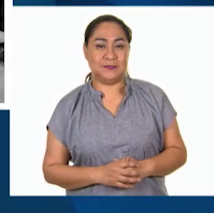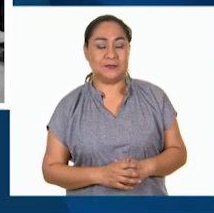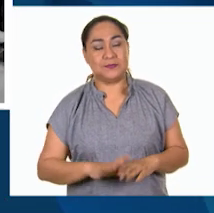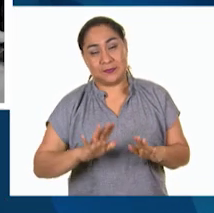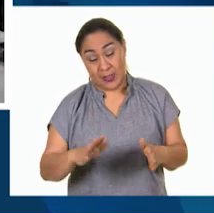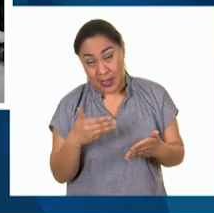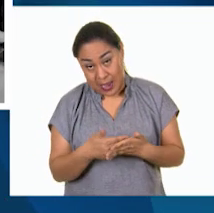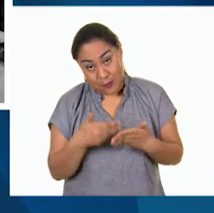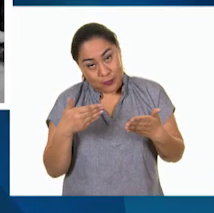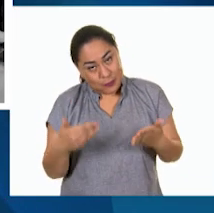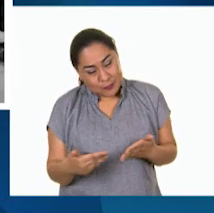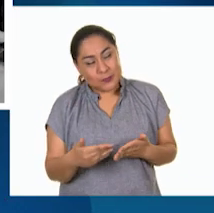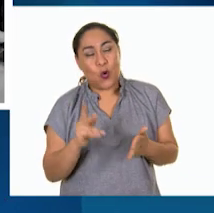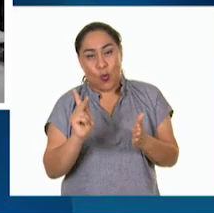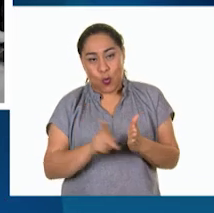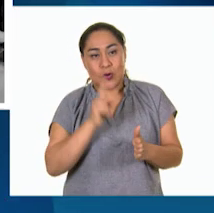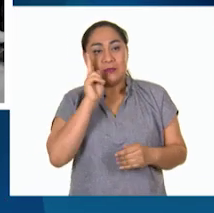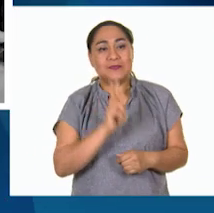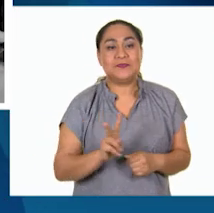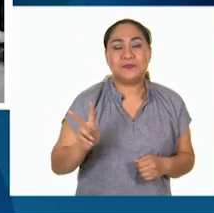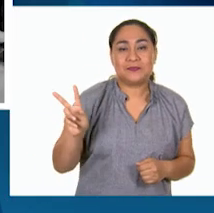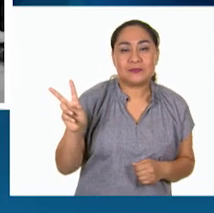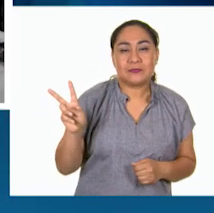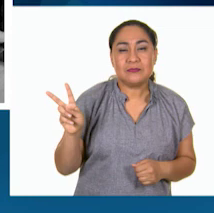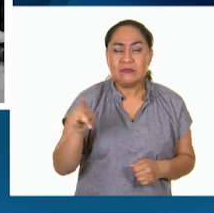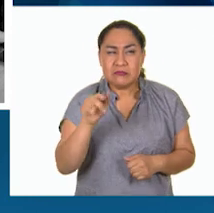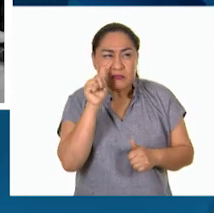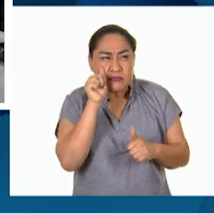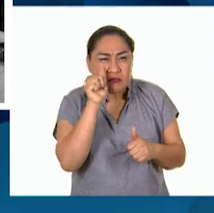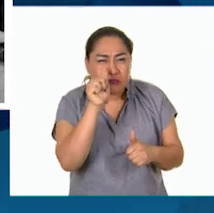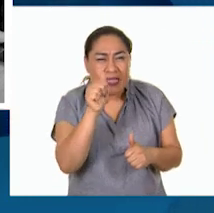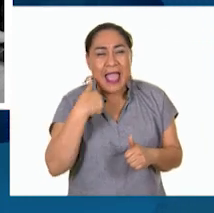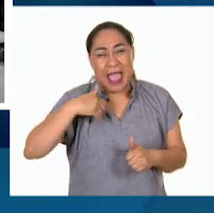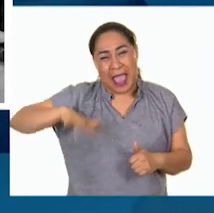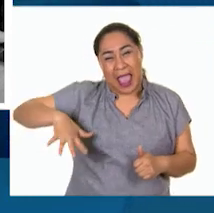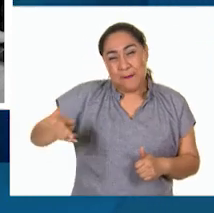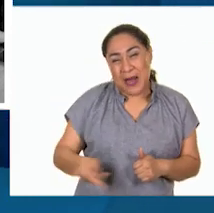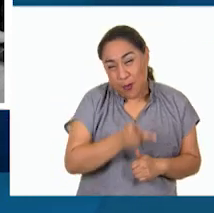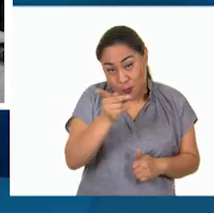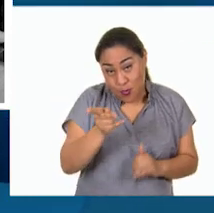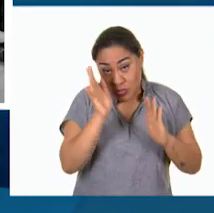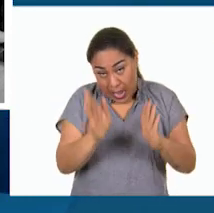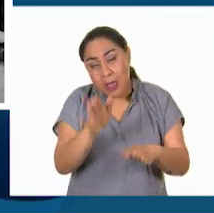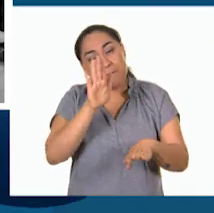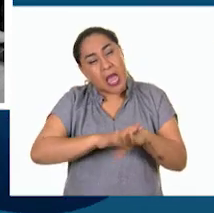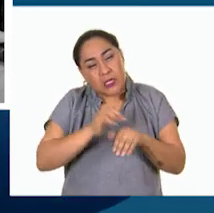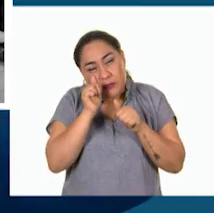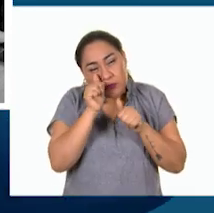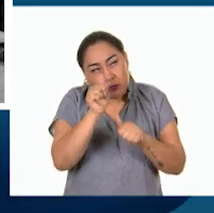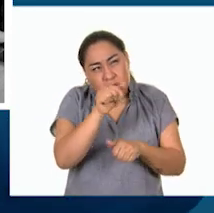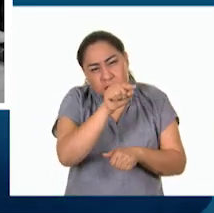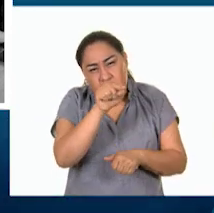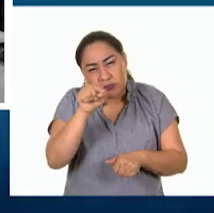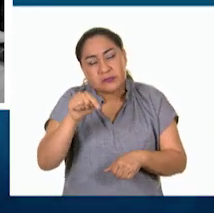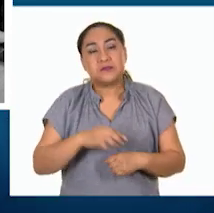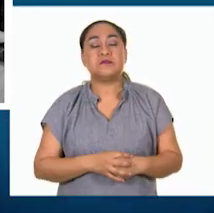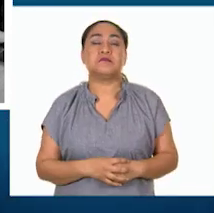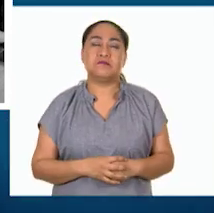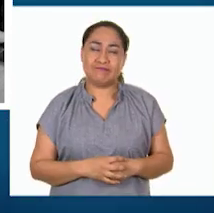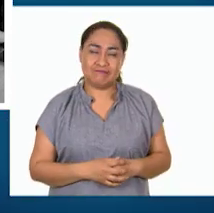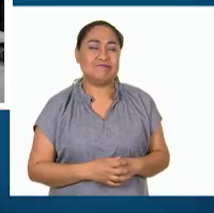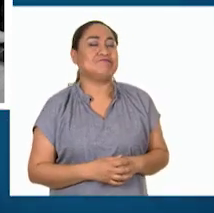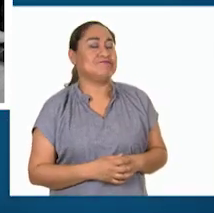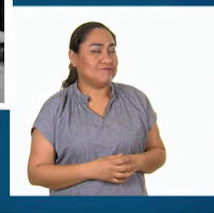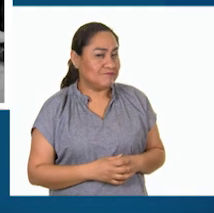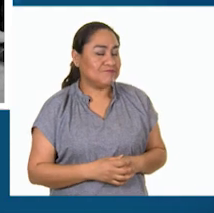Ahora, veamos de nuevo la imagen y presten atención a los detalles que ya mencionamos. Qué bueno que nos recomendó